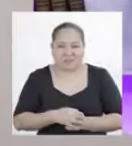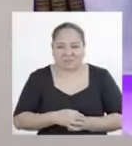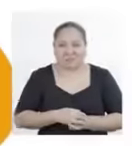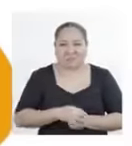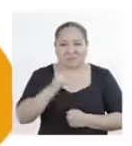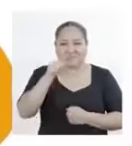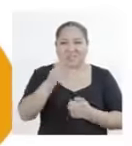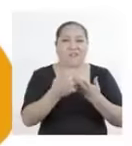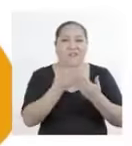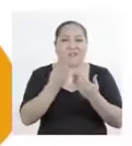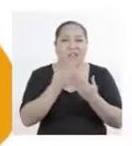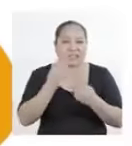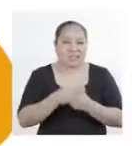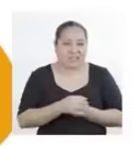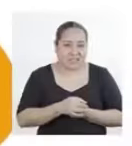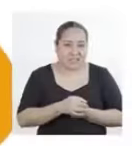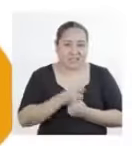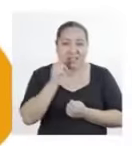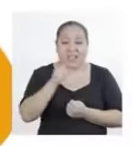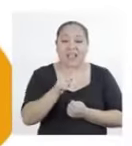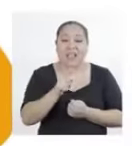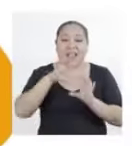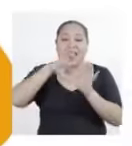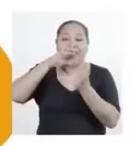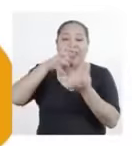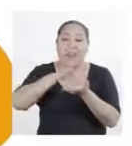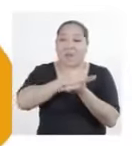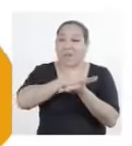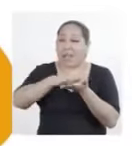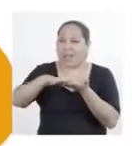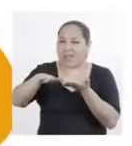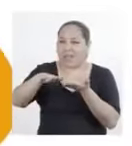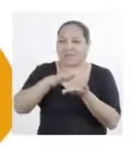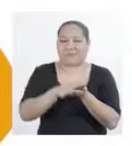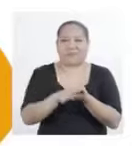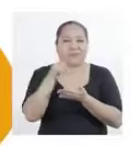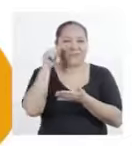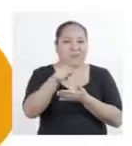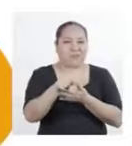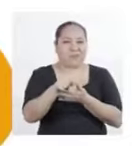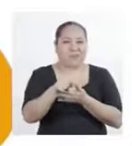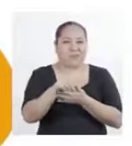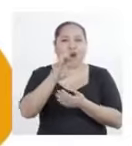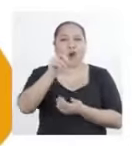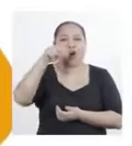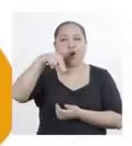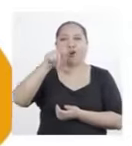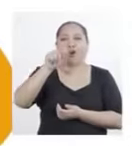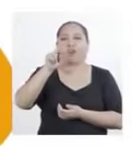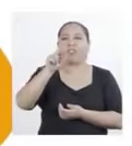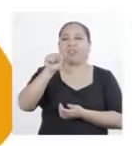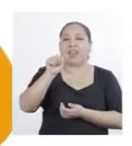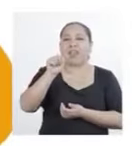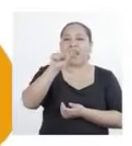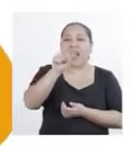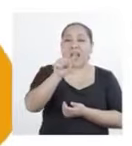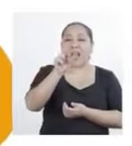luna calienta Y ahora viene lo fácil En cuanto a que la tierra es plana La contraargumentación